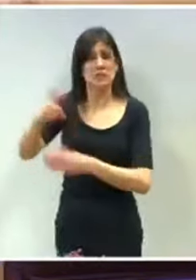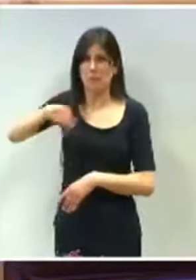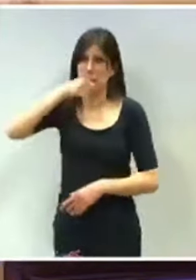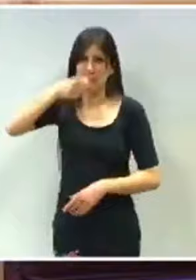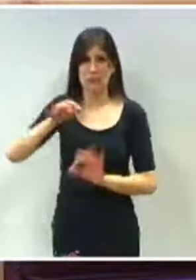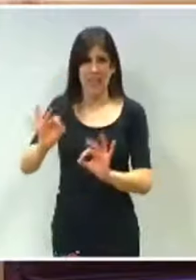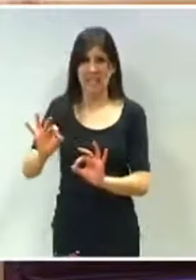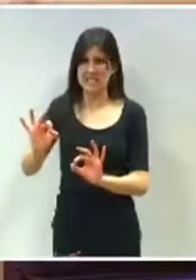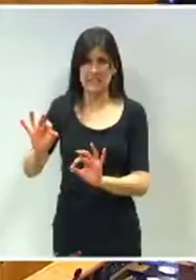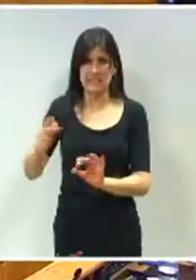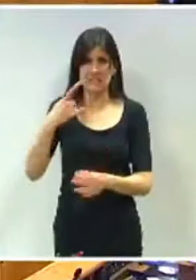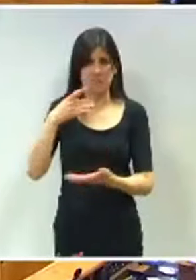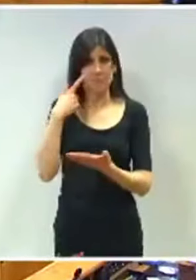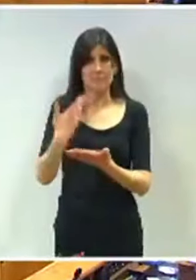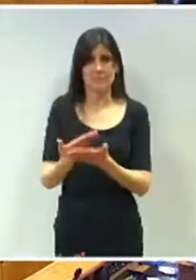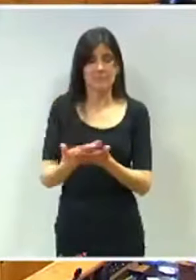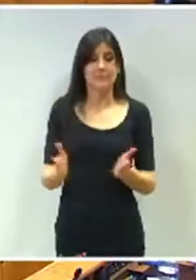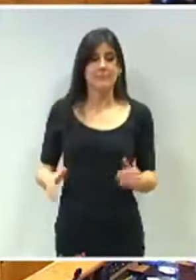finalizando